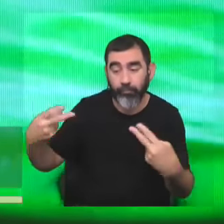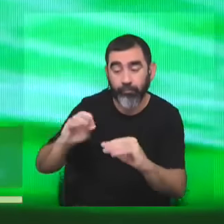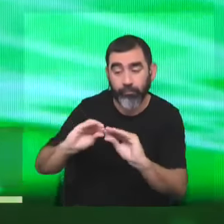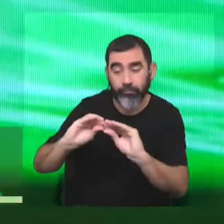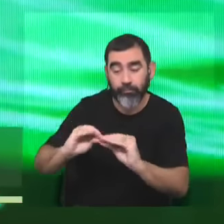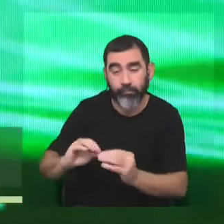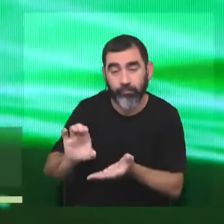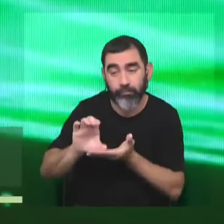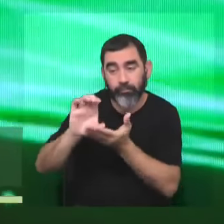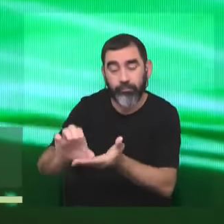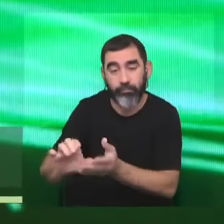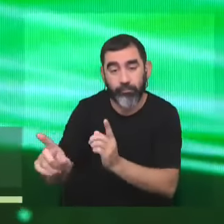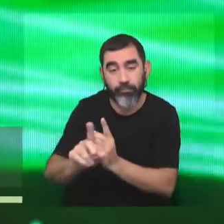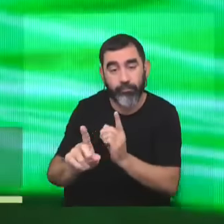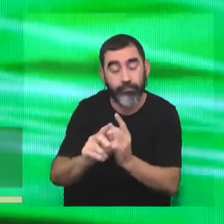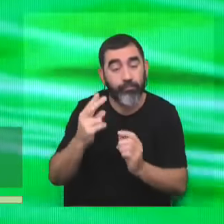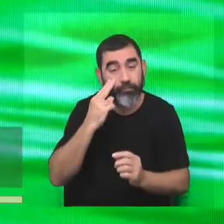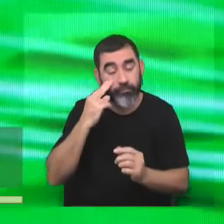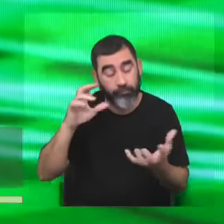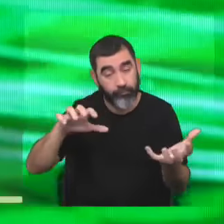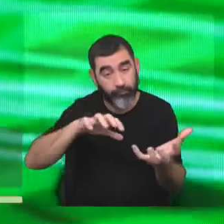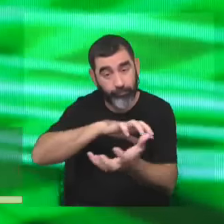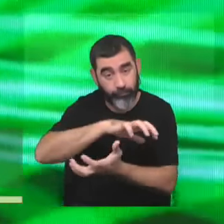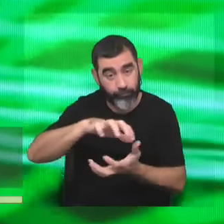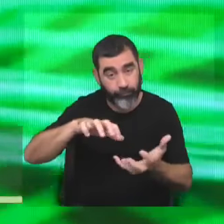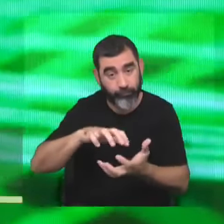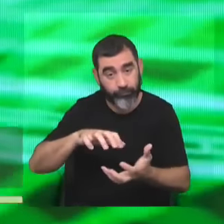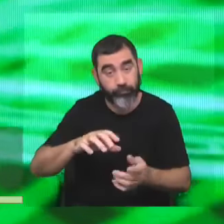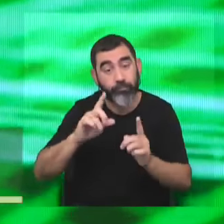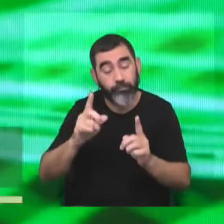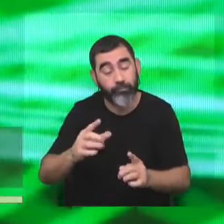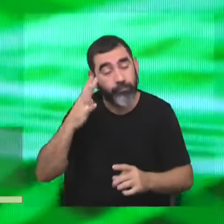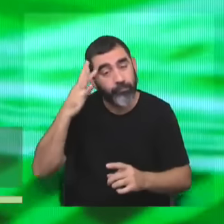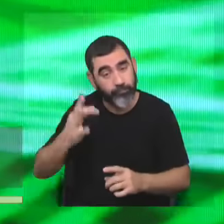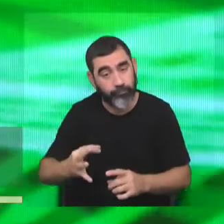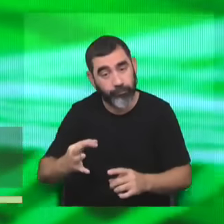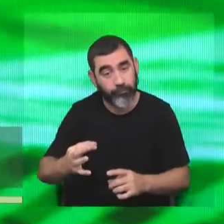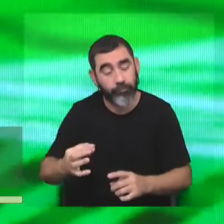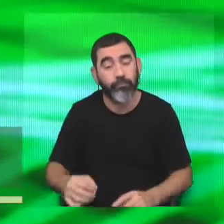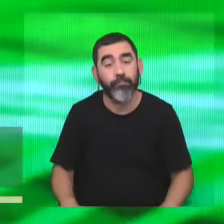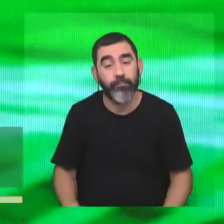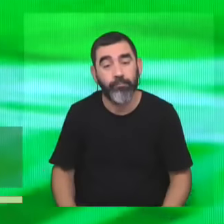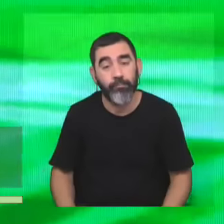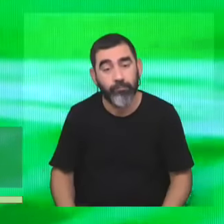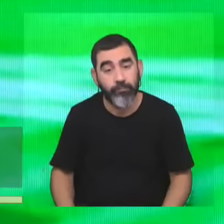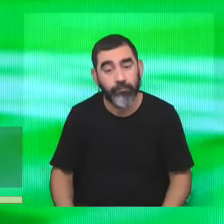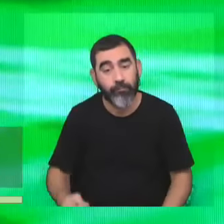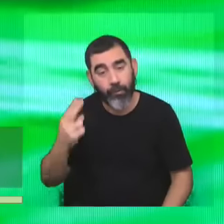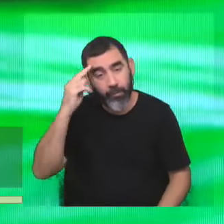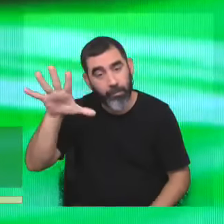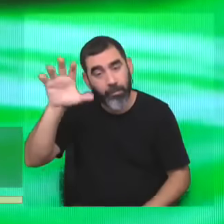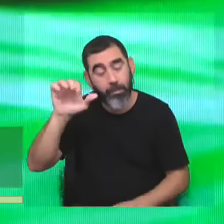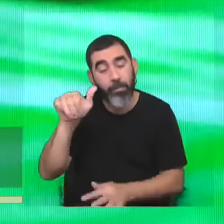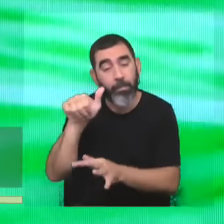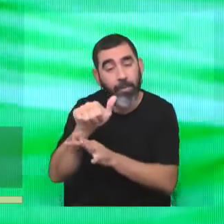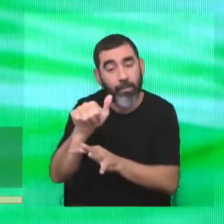para atenciones de problemáticas muy complejas eh creemos igual y yo soy una convencida de eso que la memoria de los feminismos